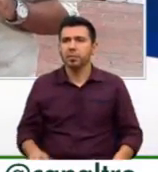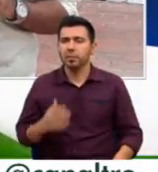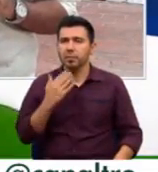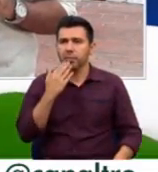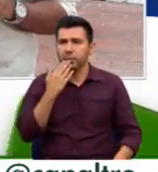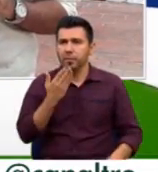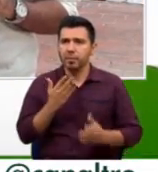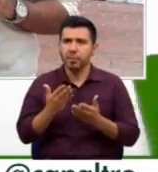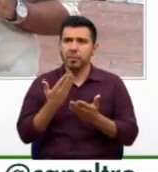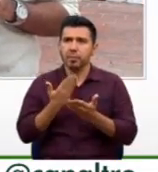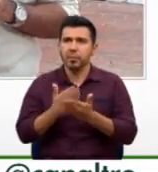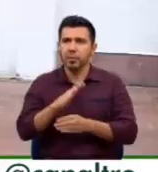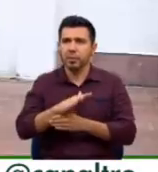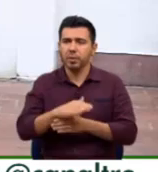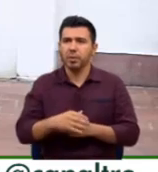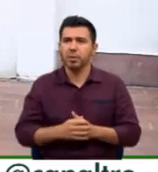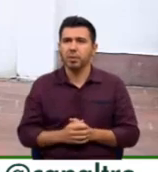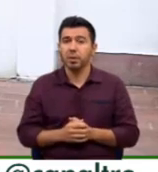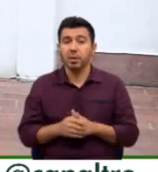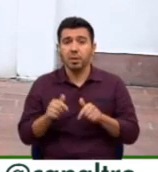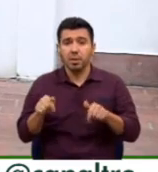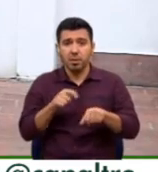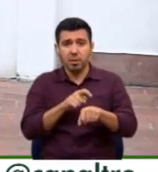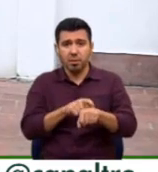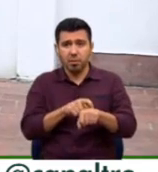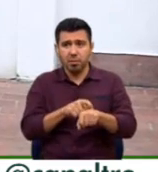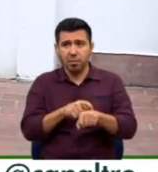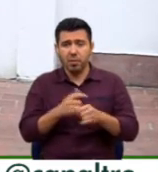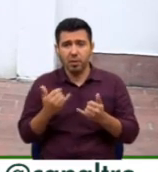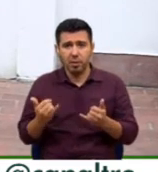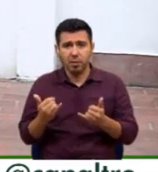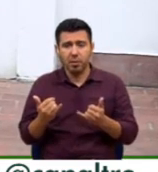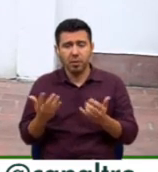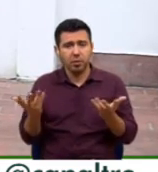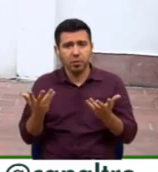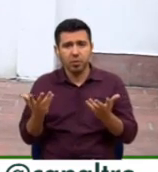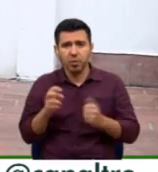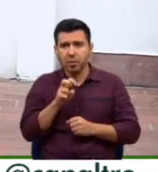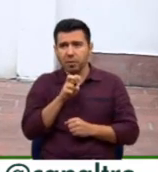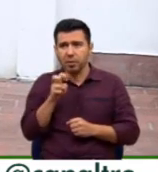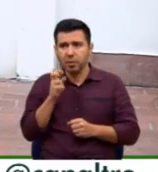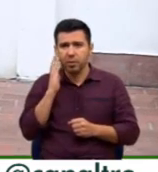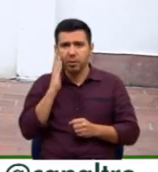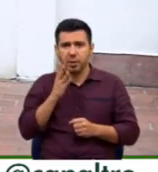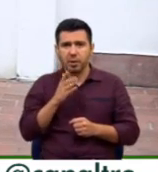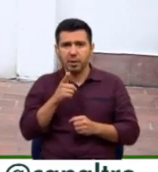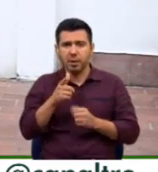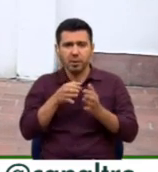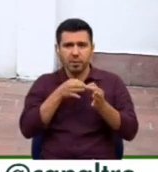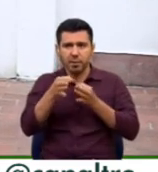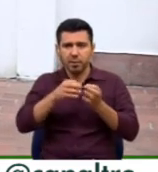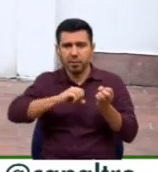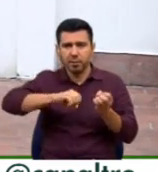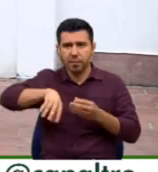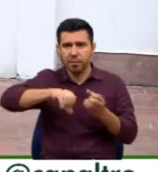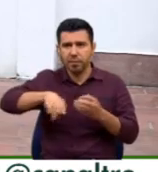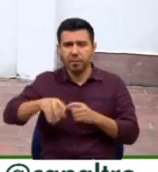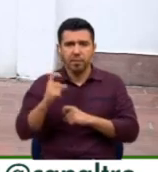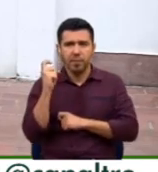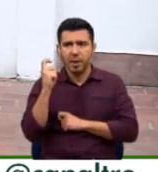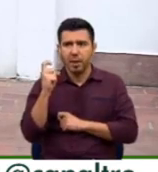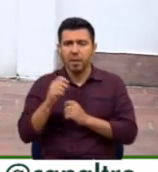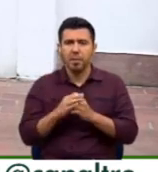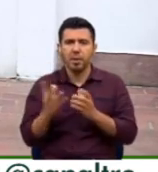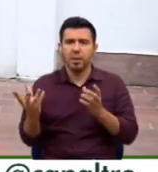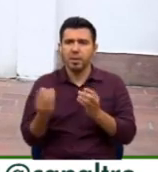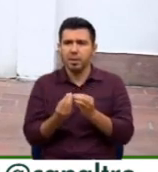Gracias y muy buenas tardes. Pues así es, momentos relevantes como el que hoy se da en la capital del norte de Santander cuando se habla de desmovilización, desarme y